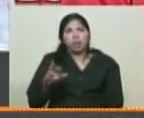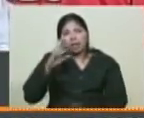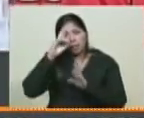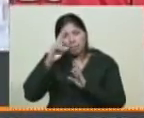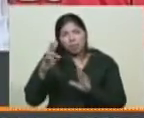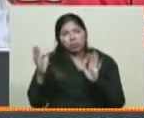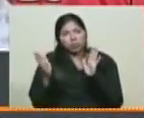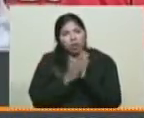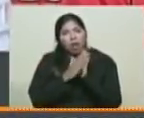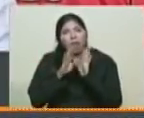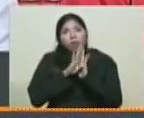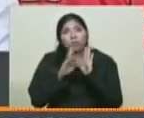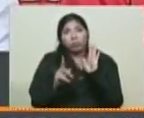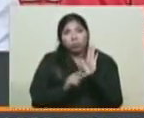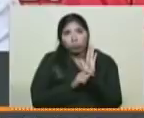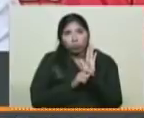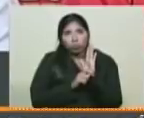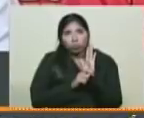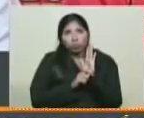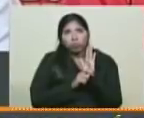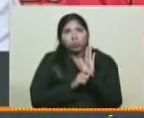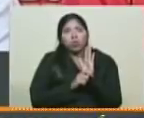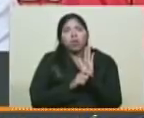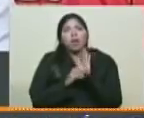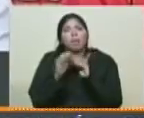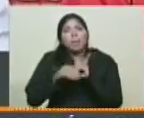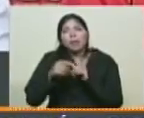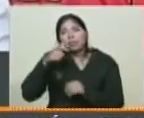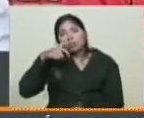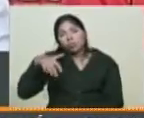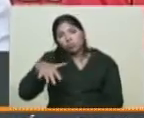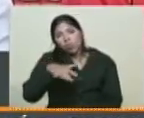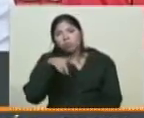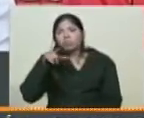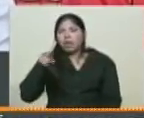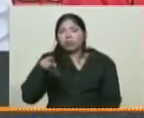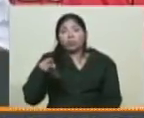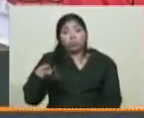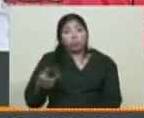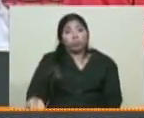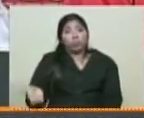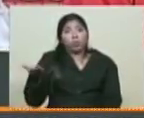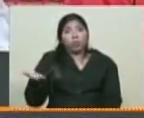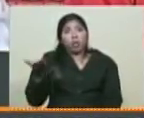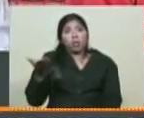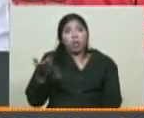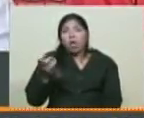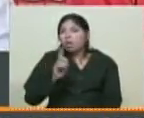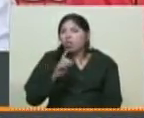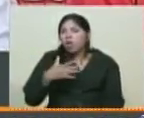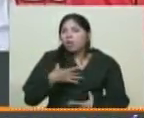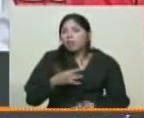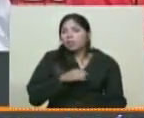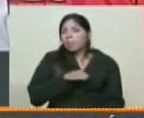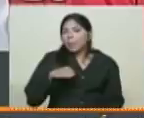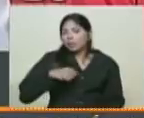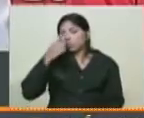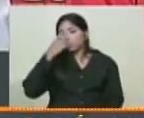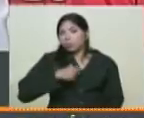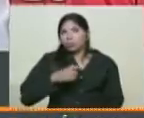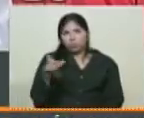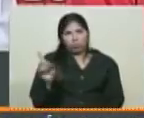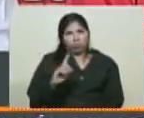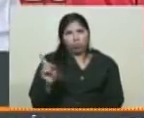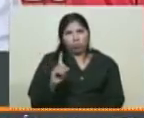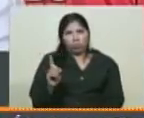la democracia y sobre todo que sea nuestro pueblo el gran protagonista. No los intereses particulares, no las